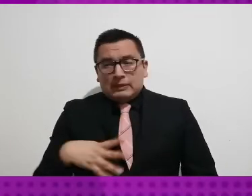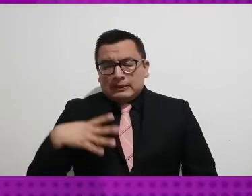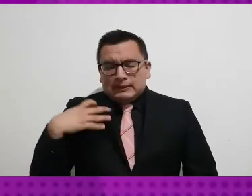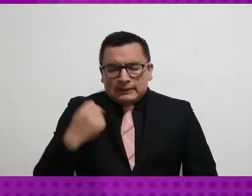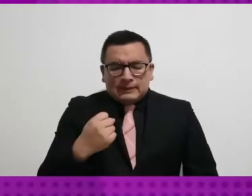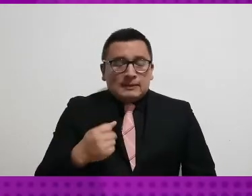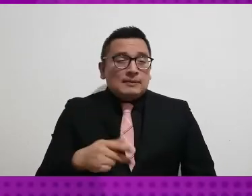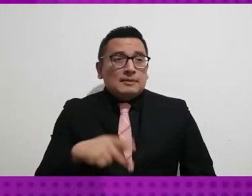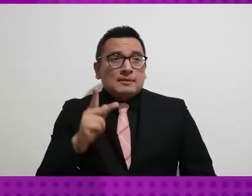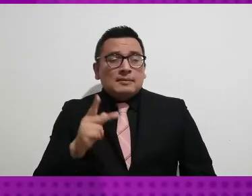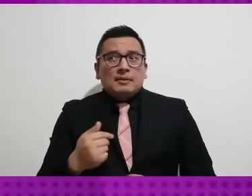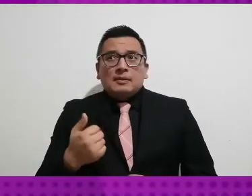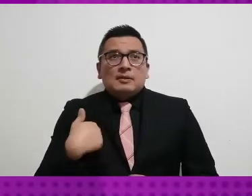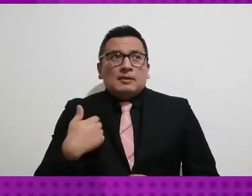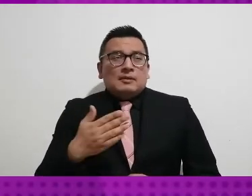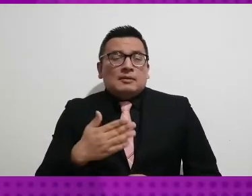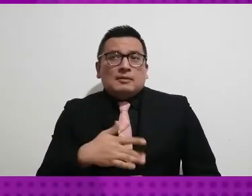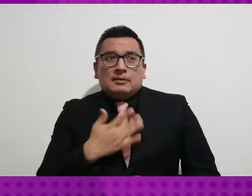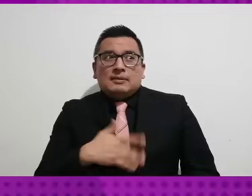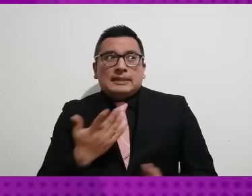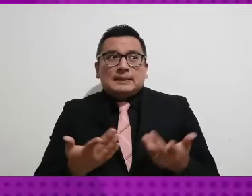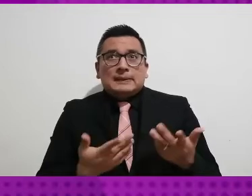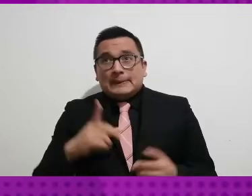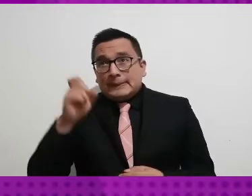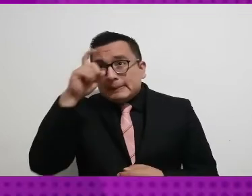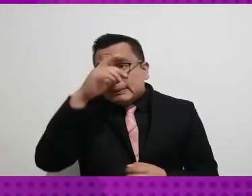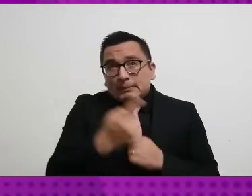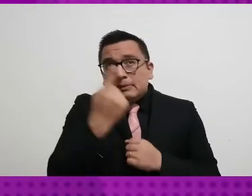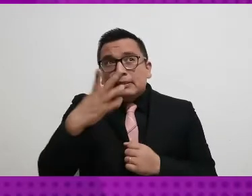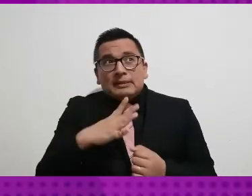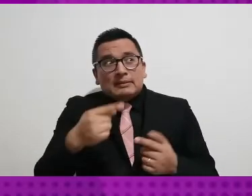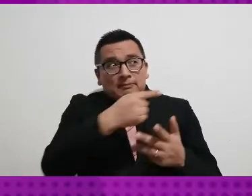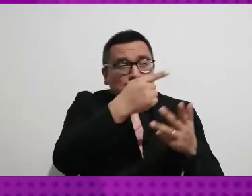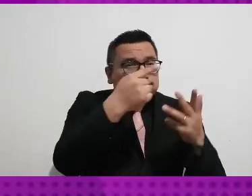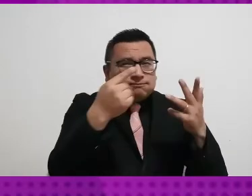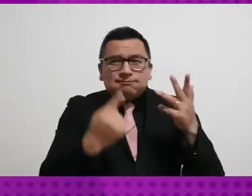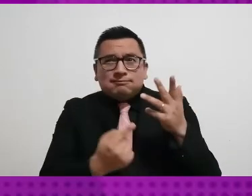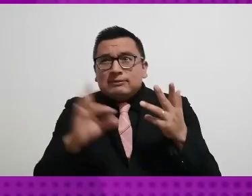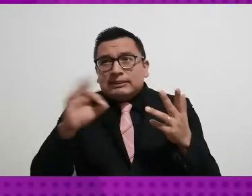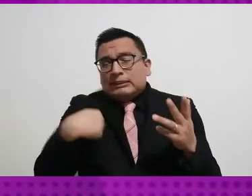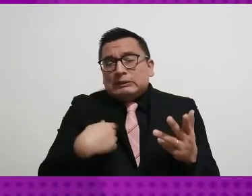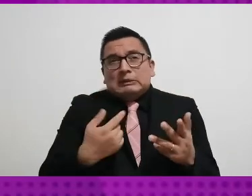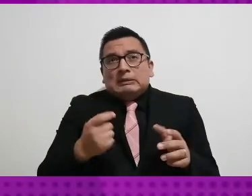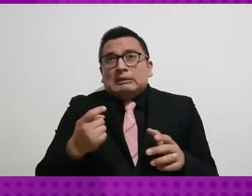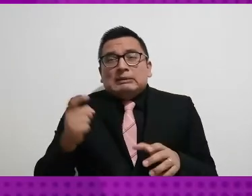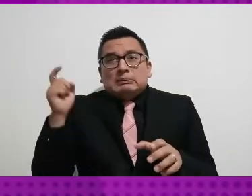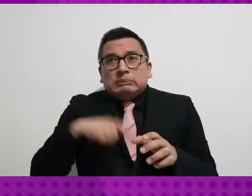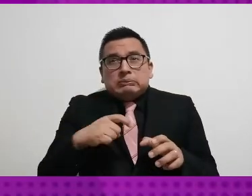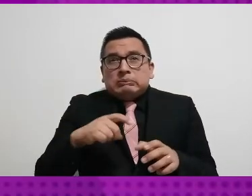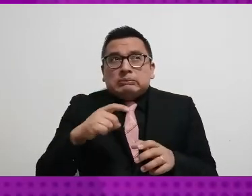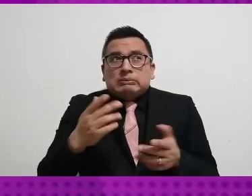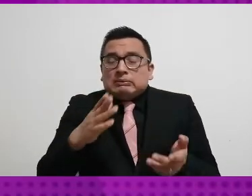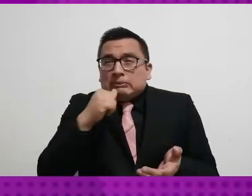hice todo mi esfuerzo, pero sí sabía o tenía muy claro que había muchos factores que pudieran dar que no fuera yo el electo para este